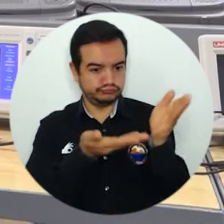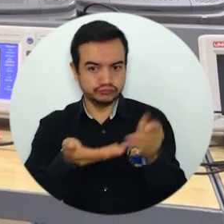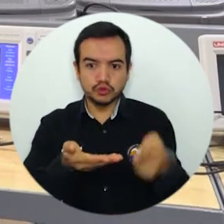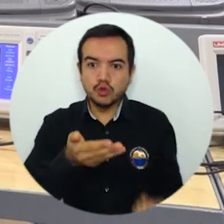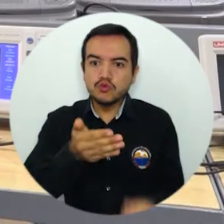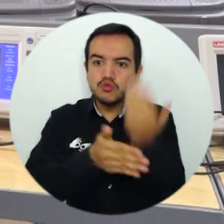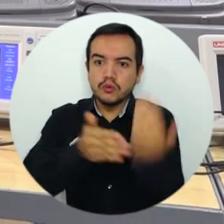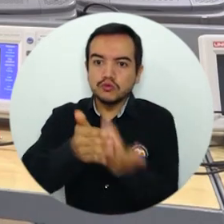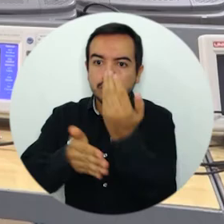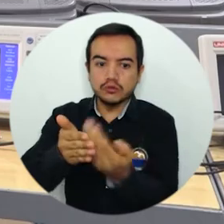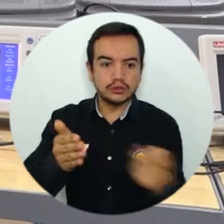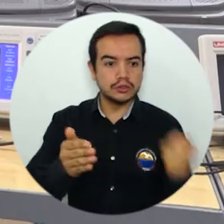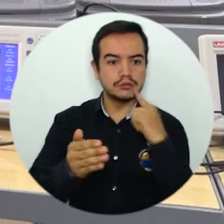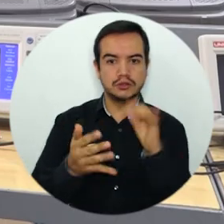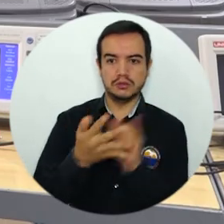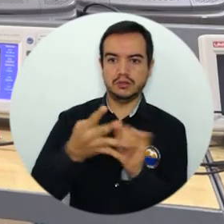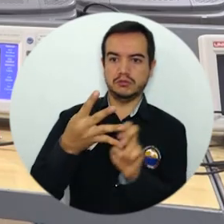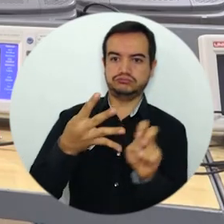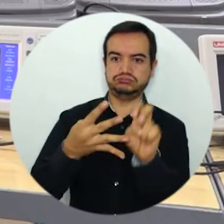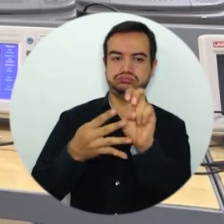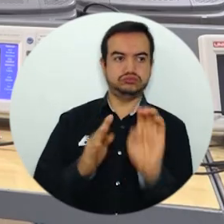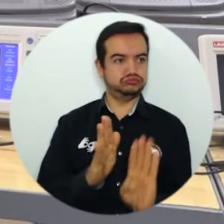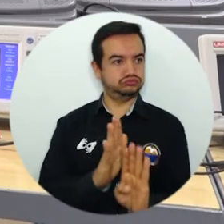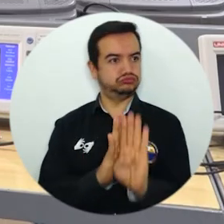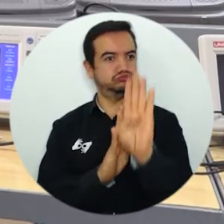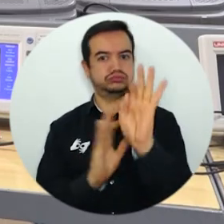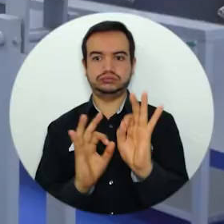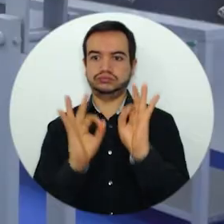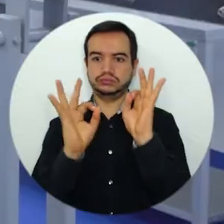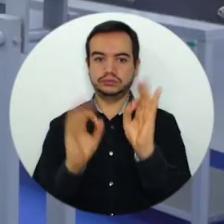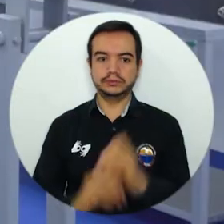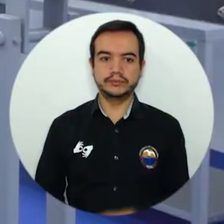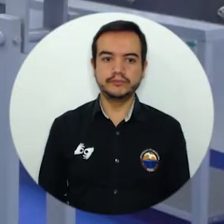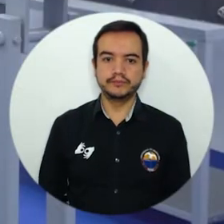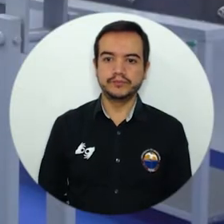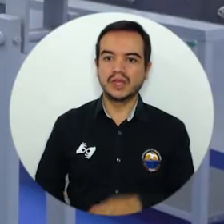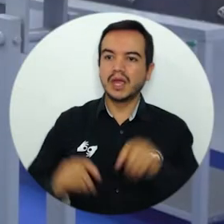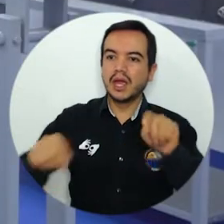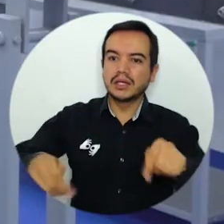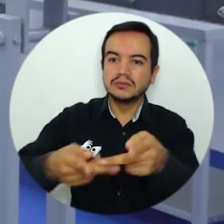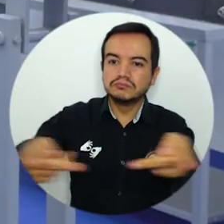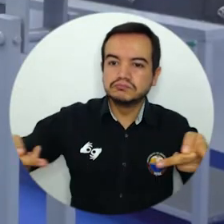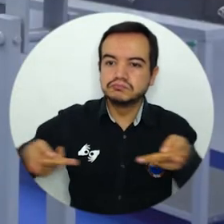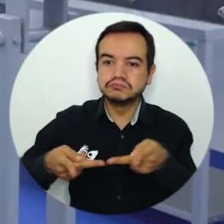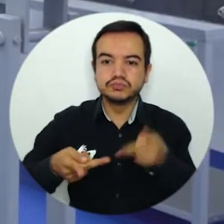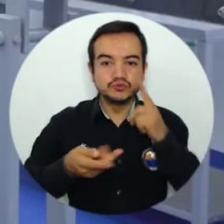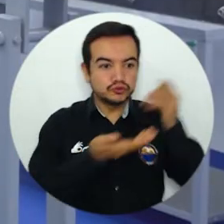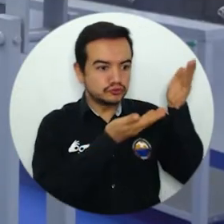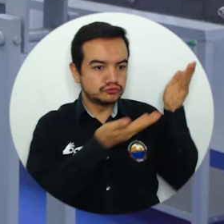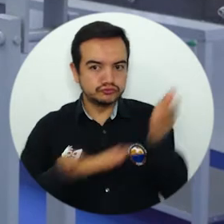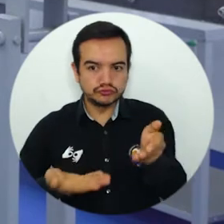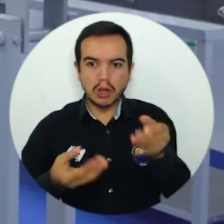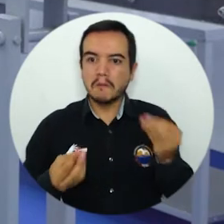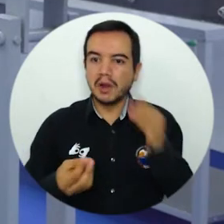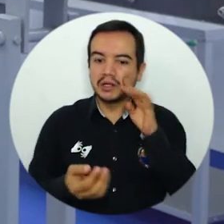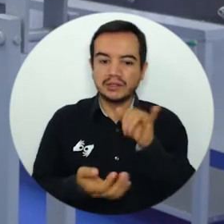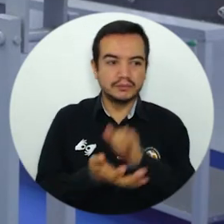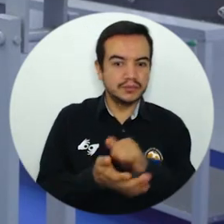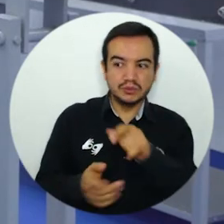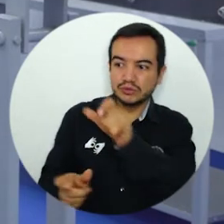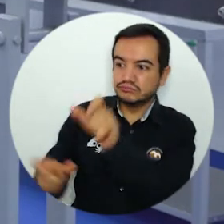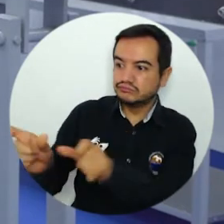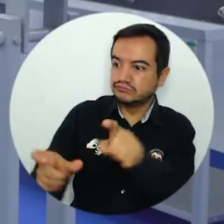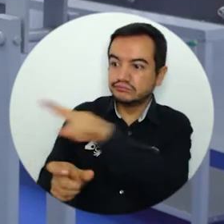la vanguardia, tienen mejores niveles de medición, bajo nivel de error. Lo que se busca con este insumo es que ellos afiancen